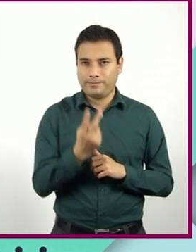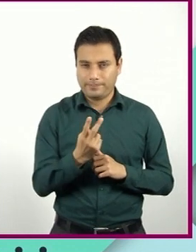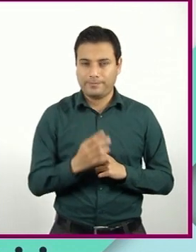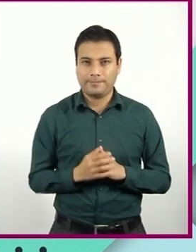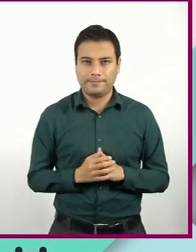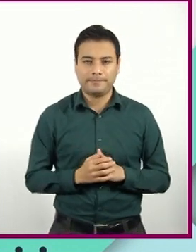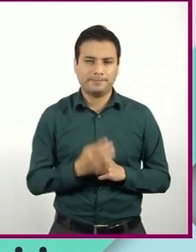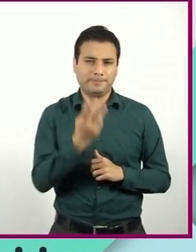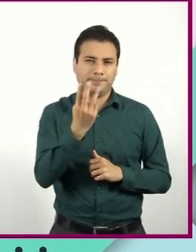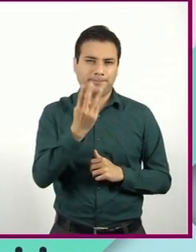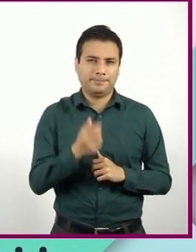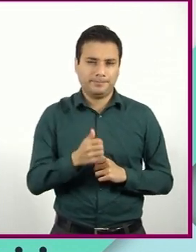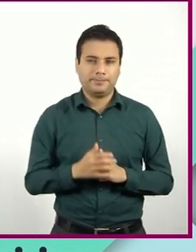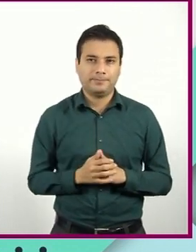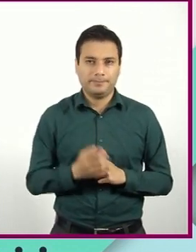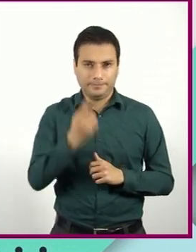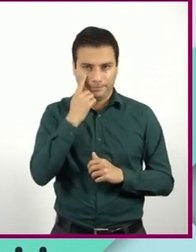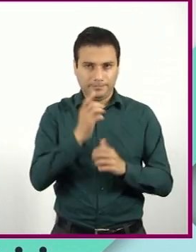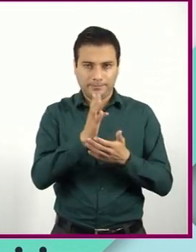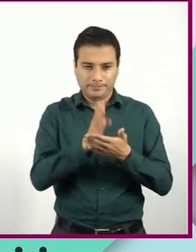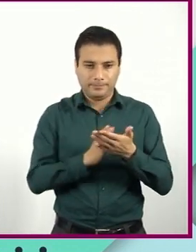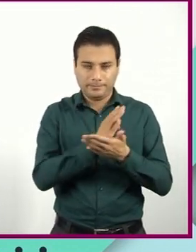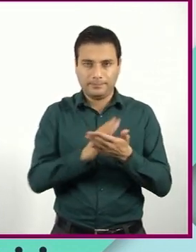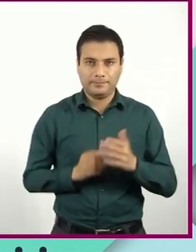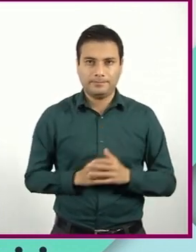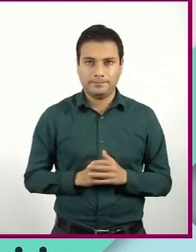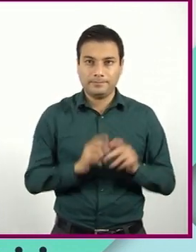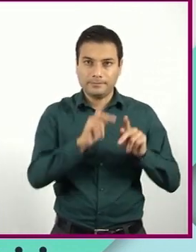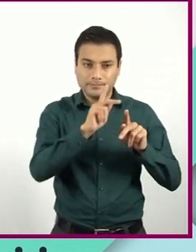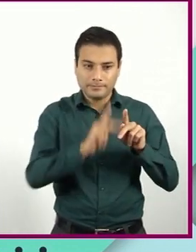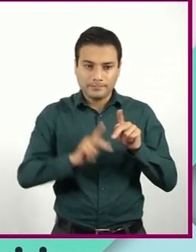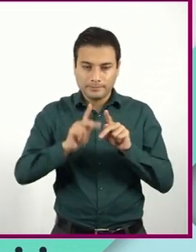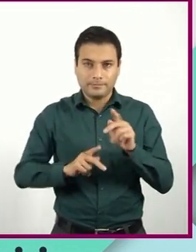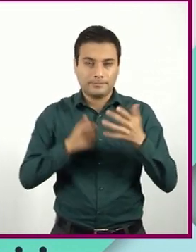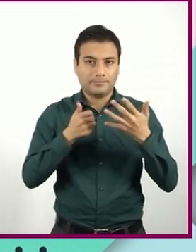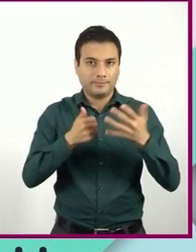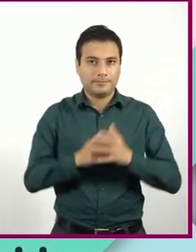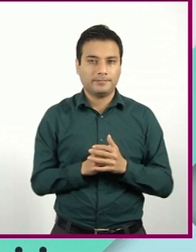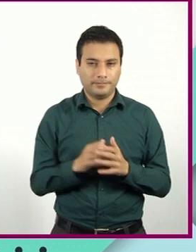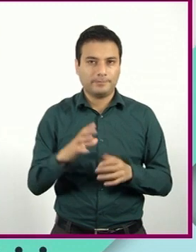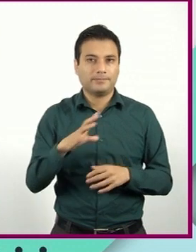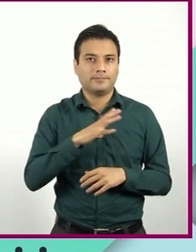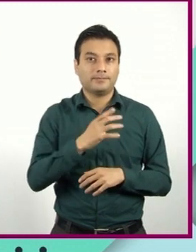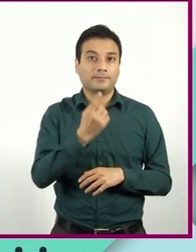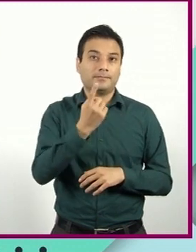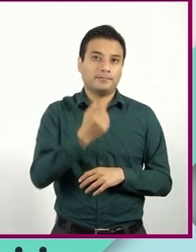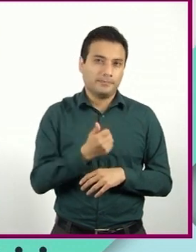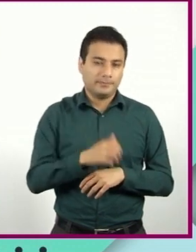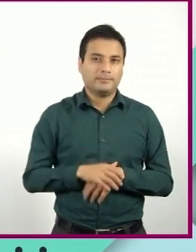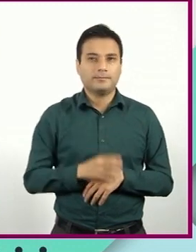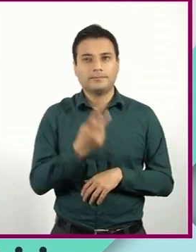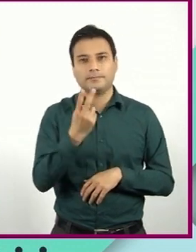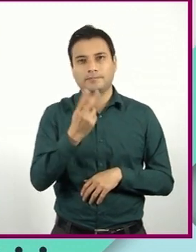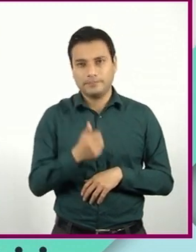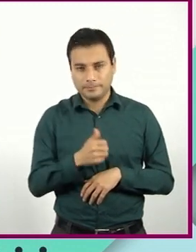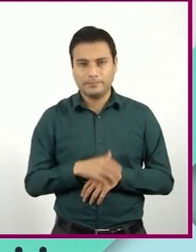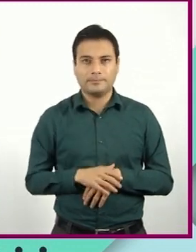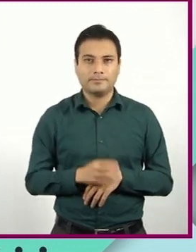3/6. Dividamos el segmento en 6 partes iguales. Tendremos 1/6,